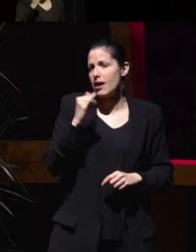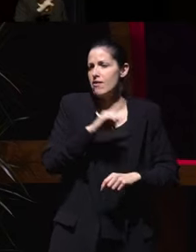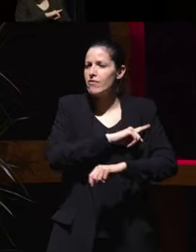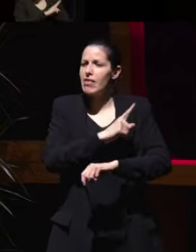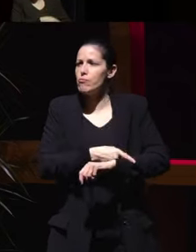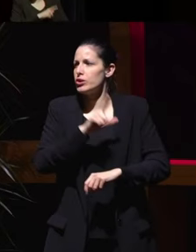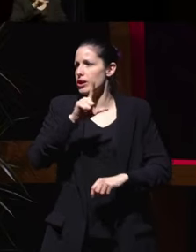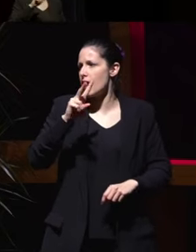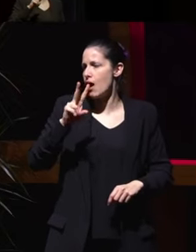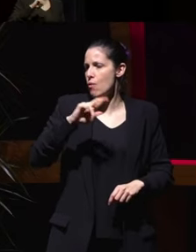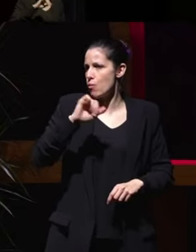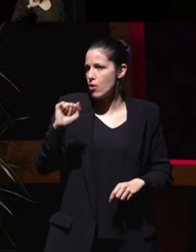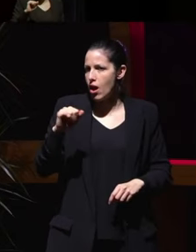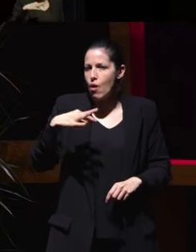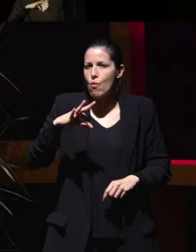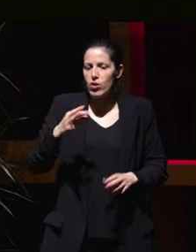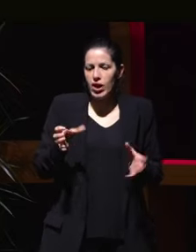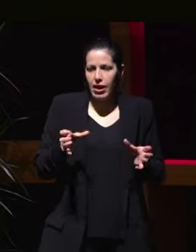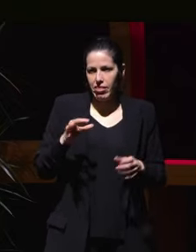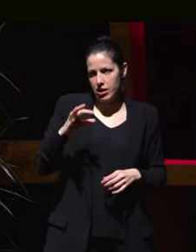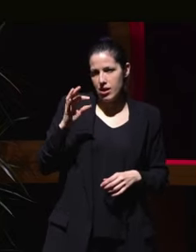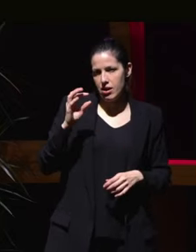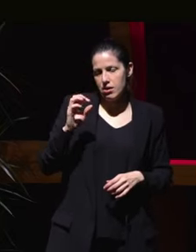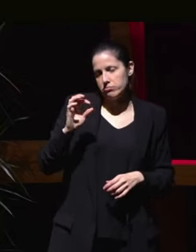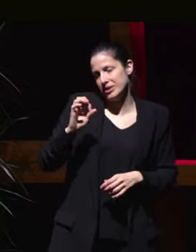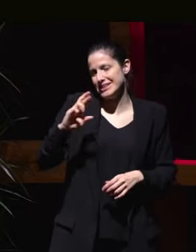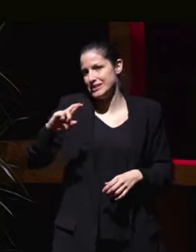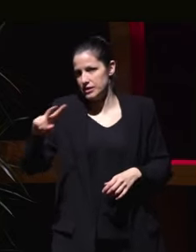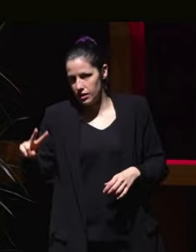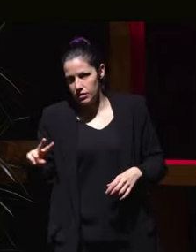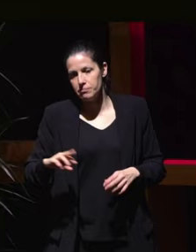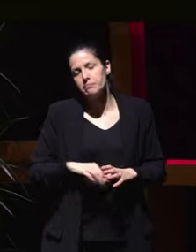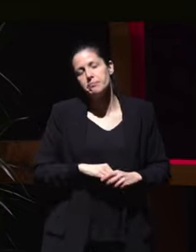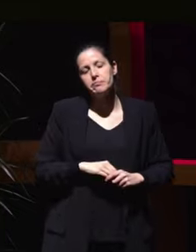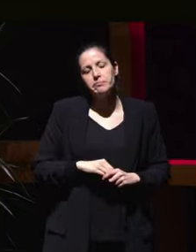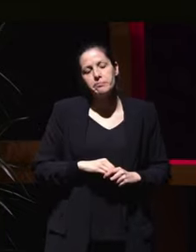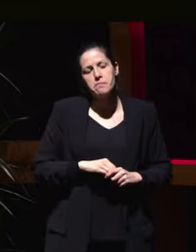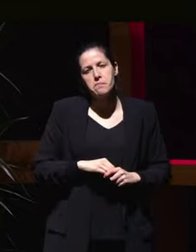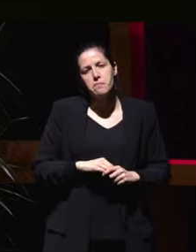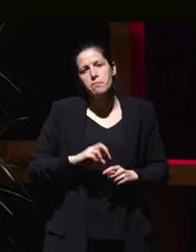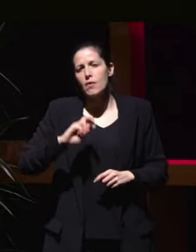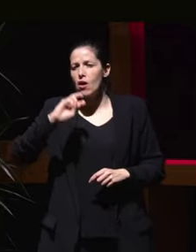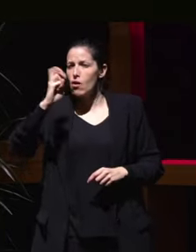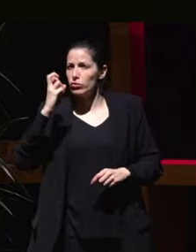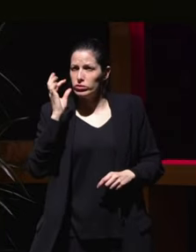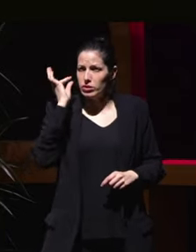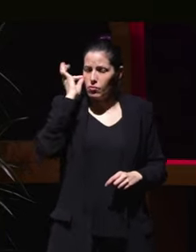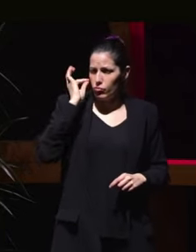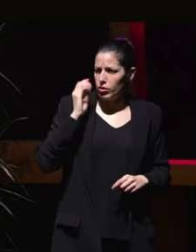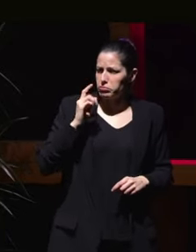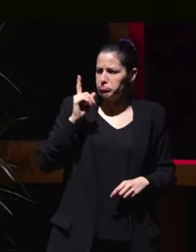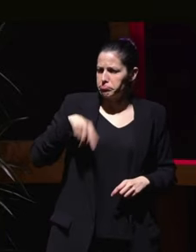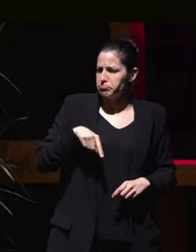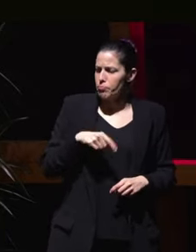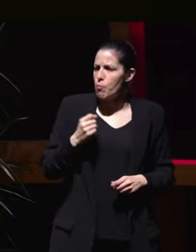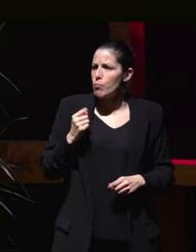é un avance importante. Pero para que hoxe eu estexe aquí, outras mulleres tamén teñen esa oportunidade